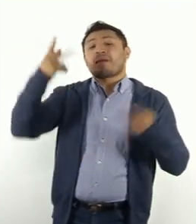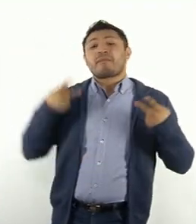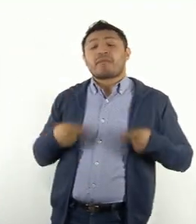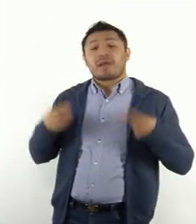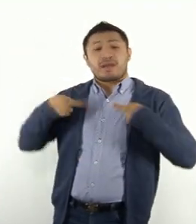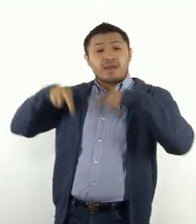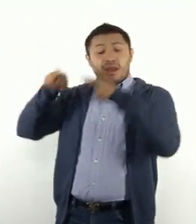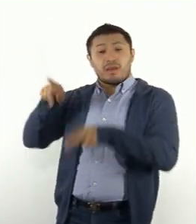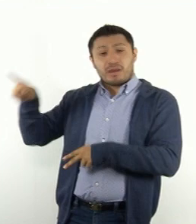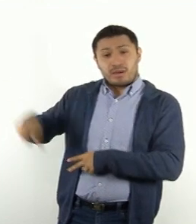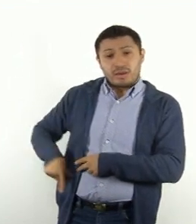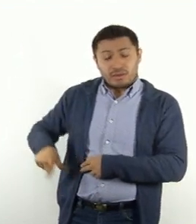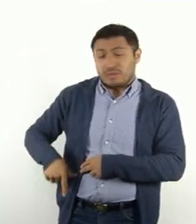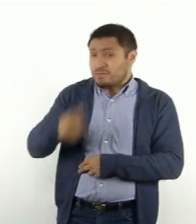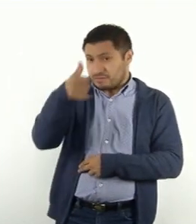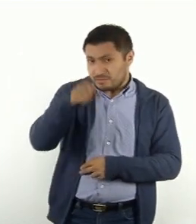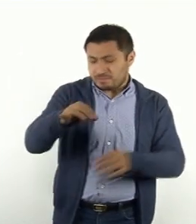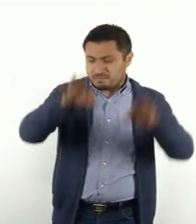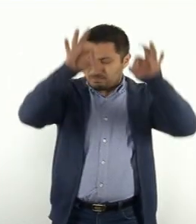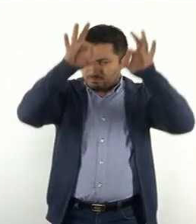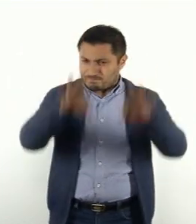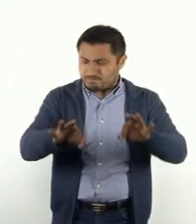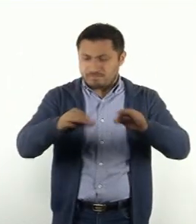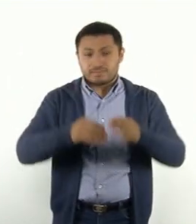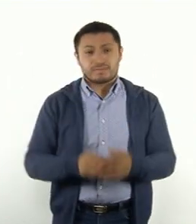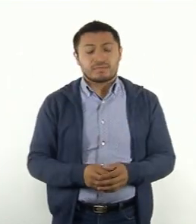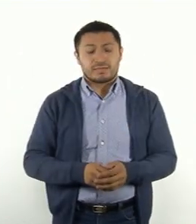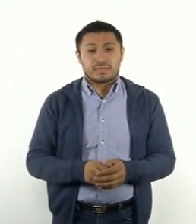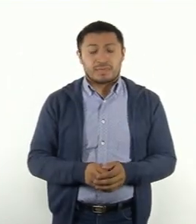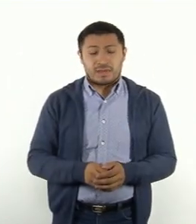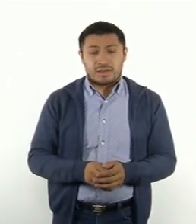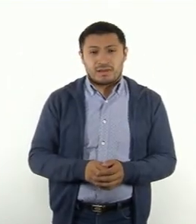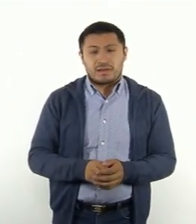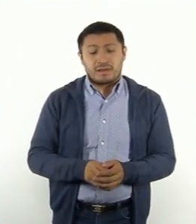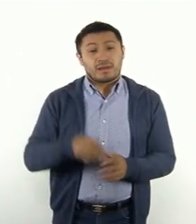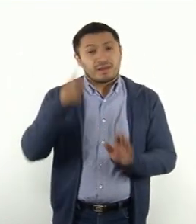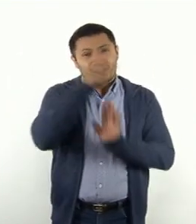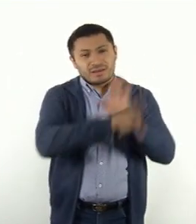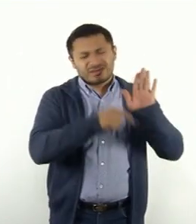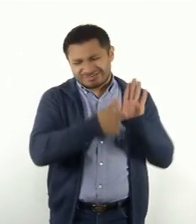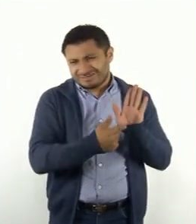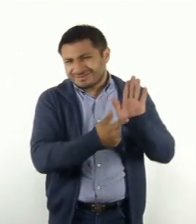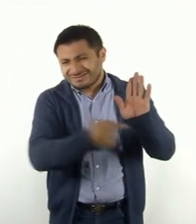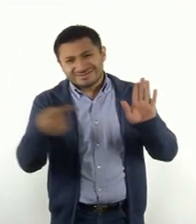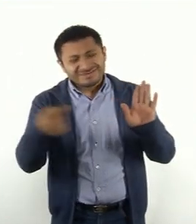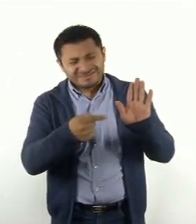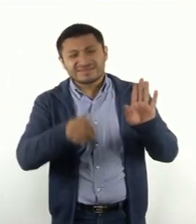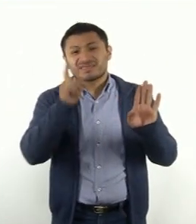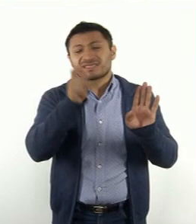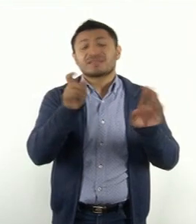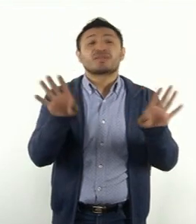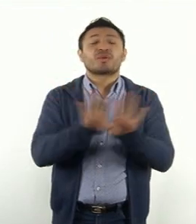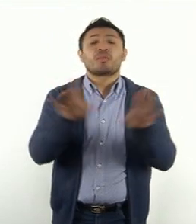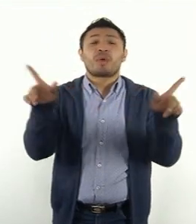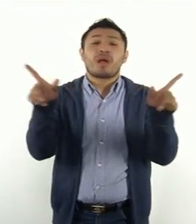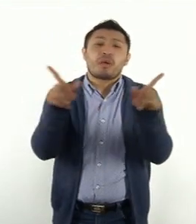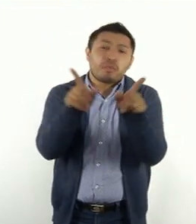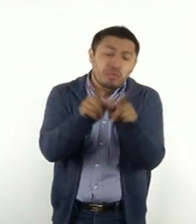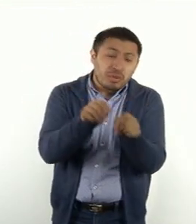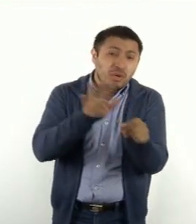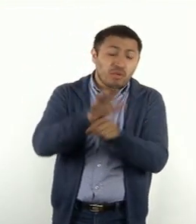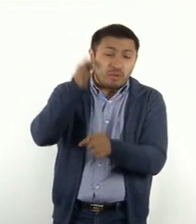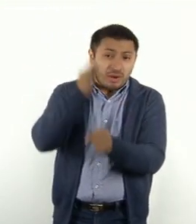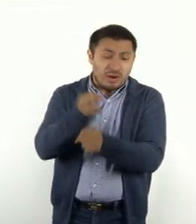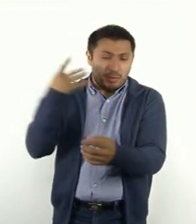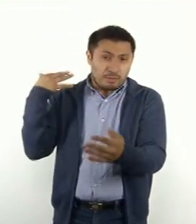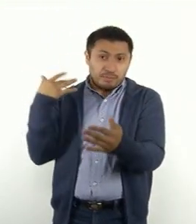construye un gobierno legítimo. De alguna manera, en el video anterior se sintetiza lo que hemos revisado